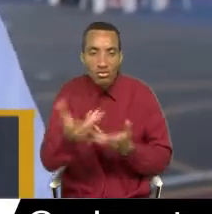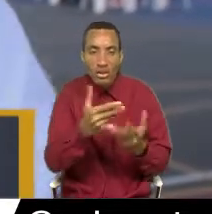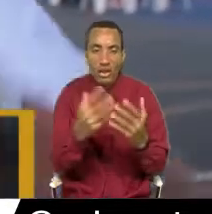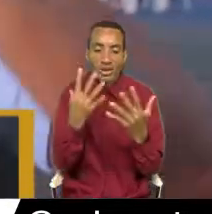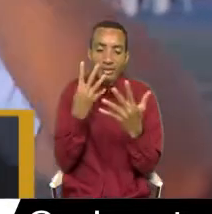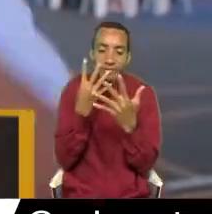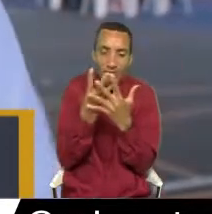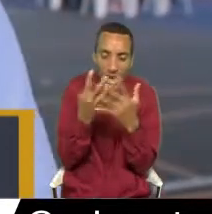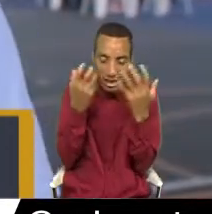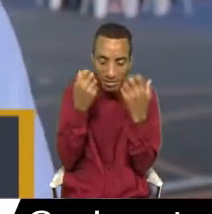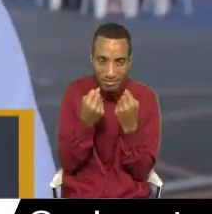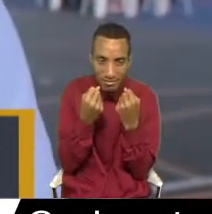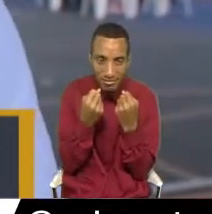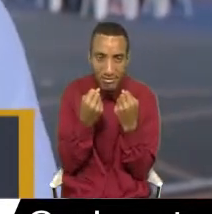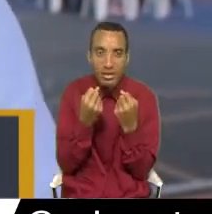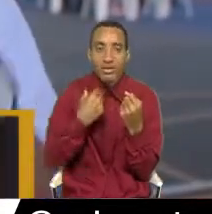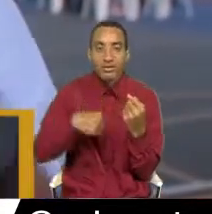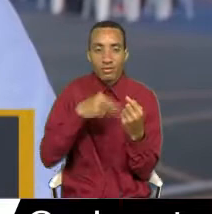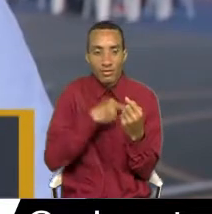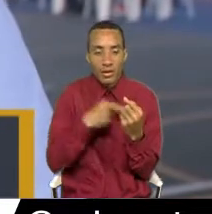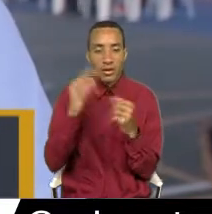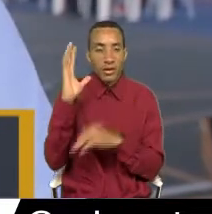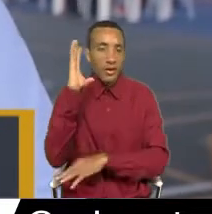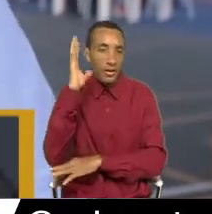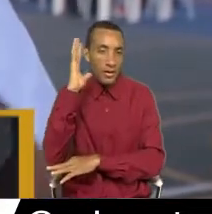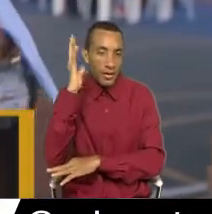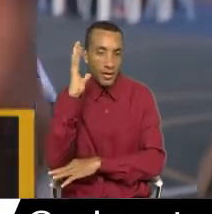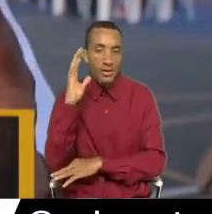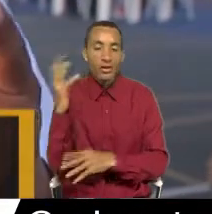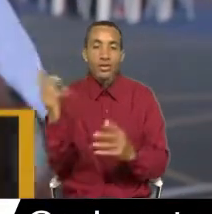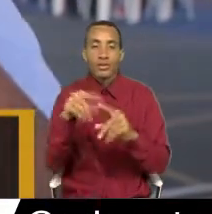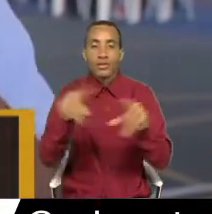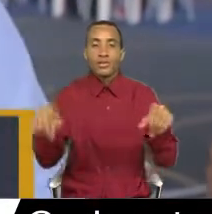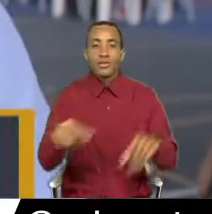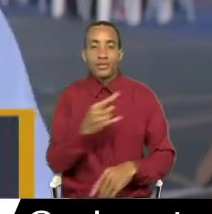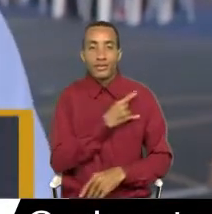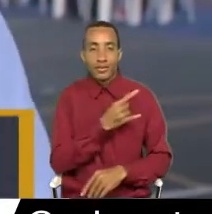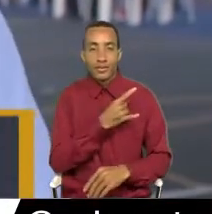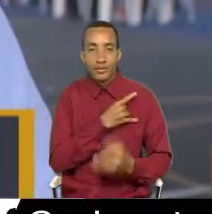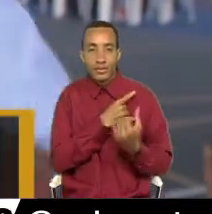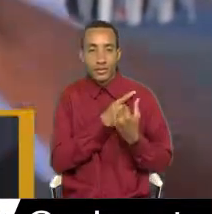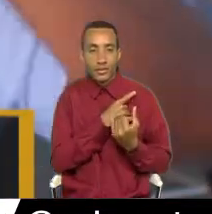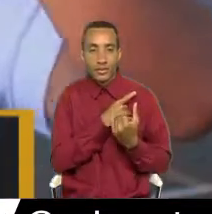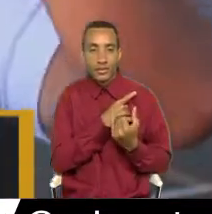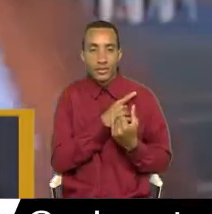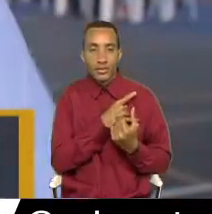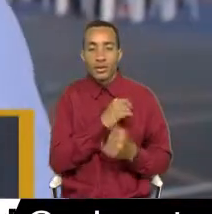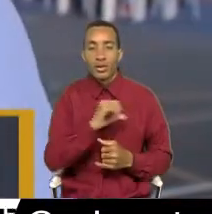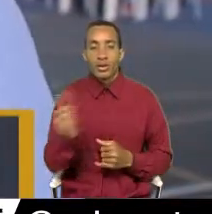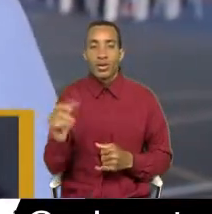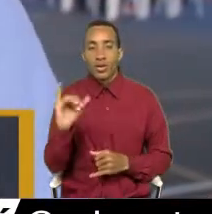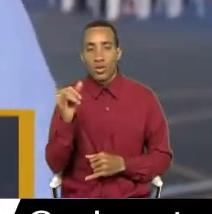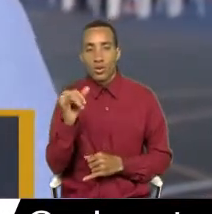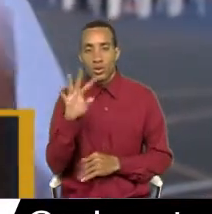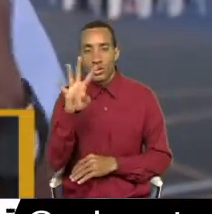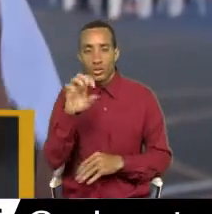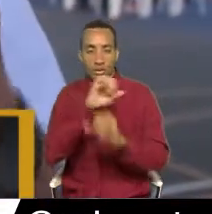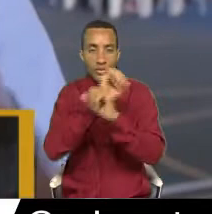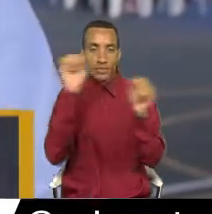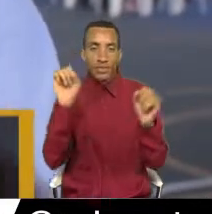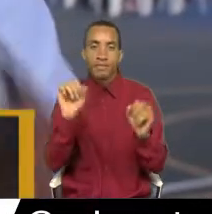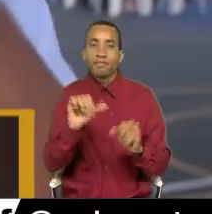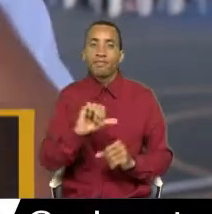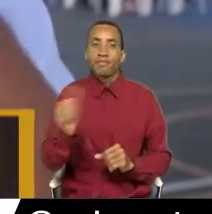centro penitenciario. Tendremos el conversatorio de paz en la UIS el día jueves a las 9 de la mañana. Y el carnaval por